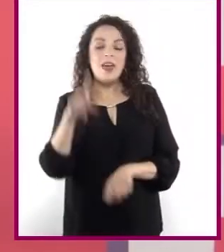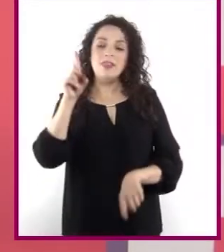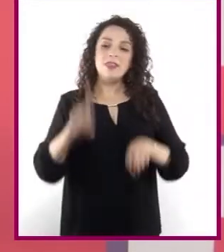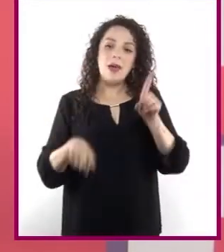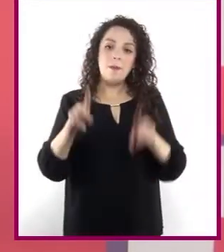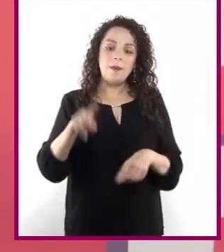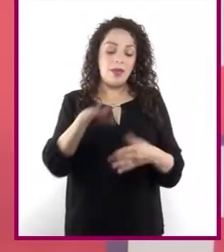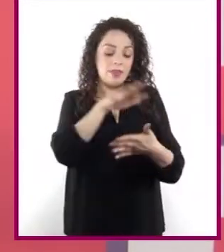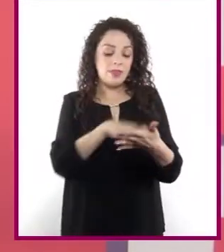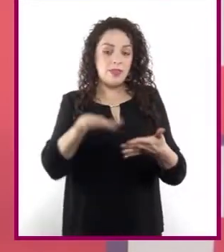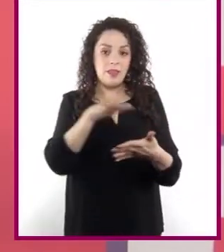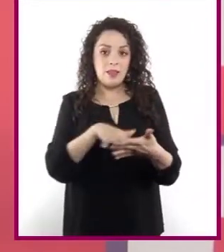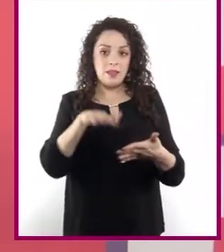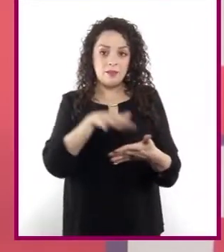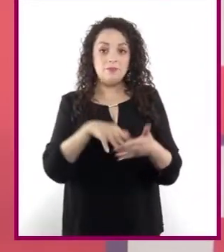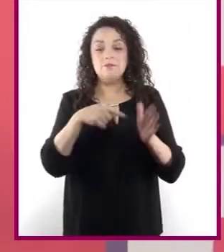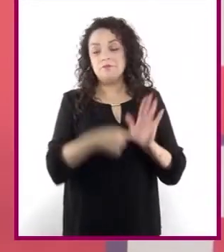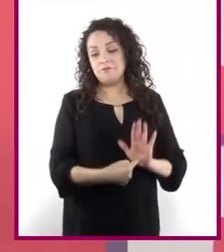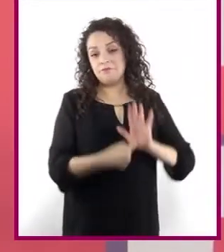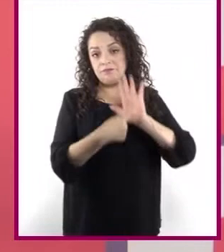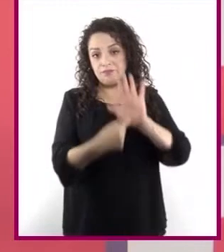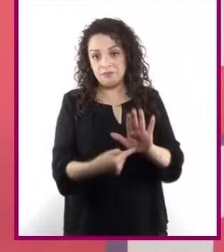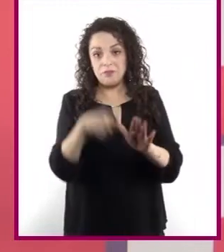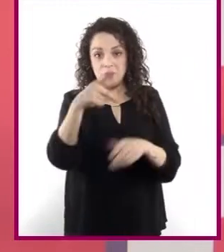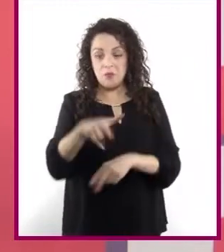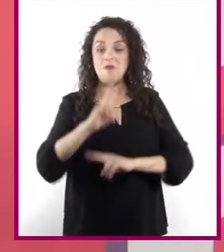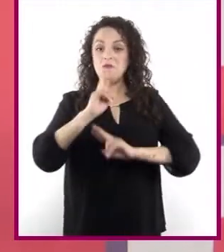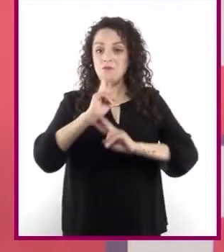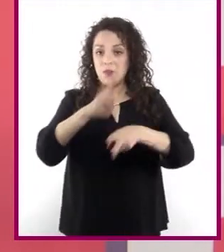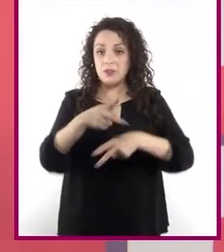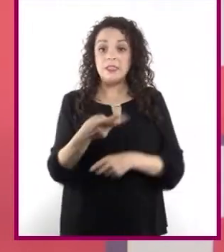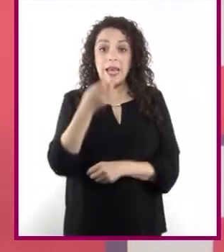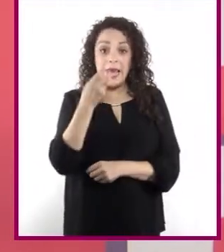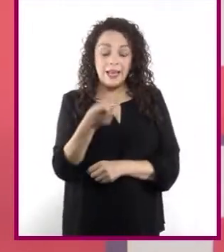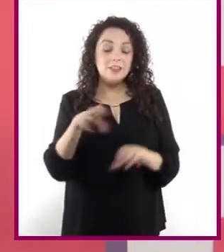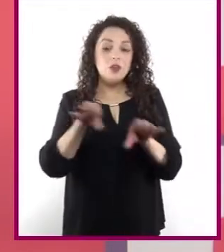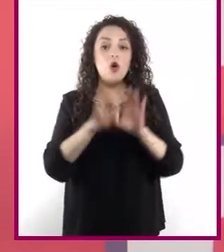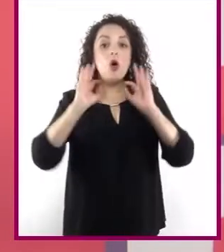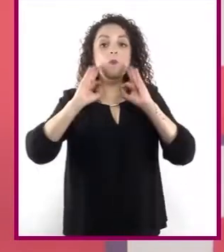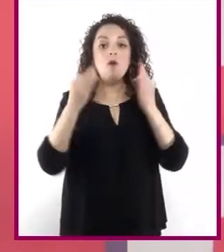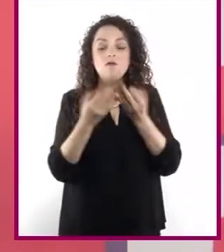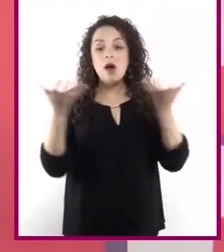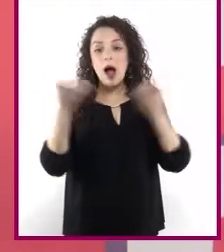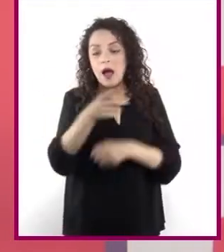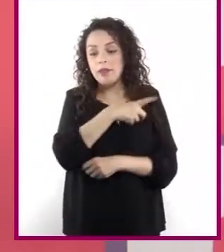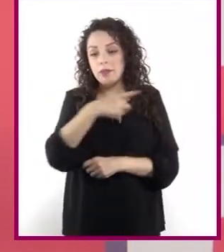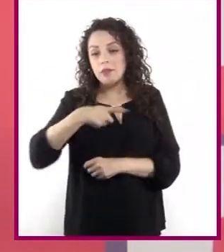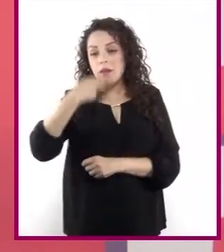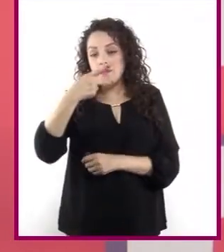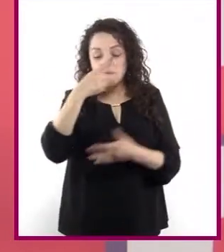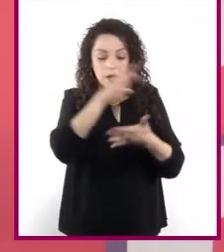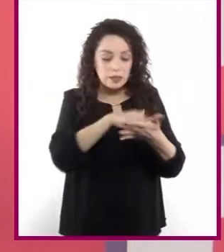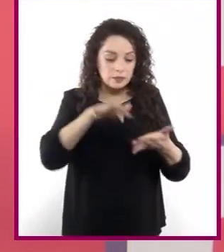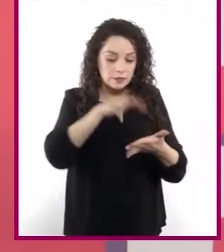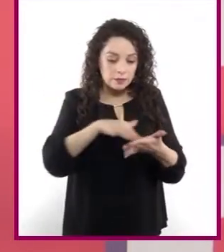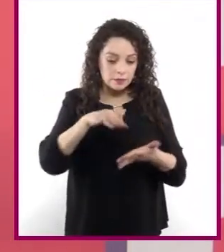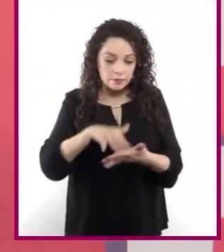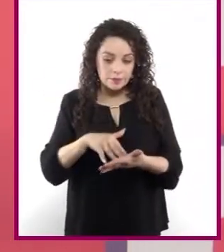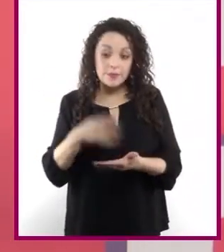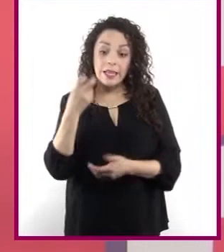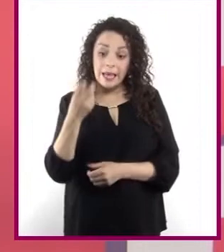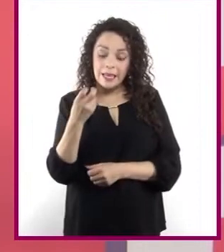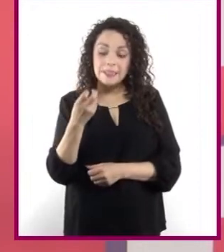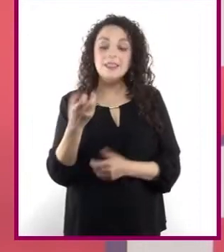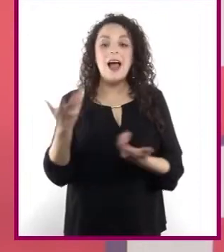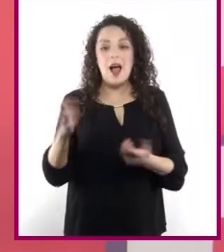del texto que vayan a presentar y eso da rumbo al tipo de lectura que deben realizar y brinda la posibilidad